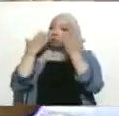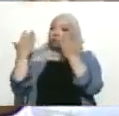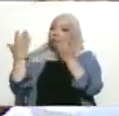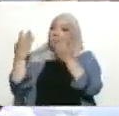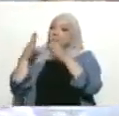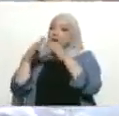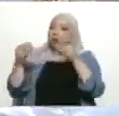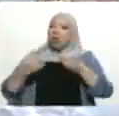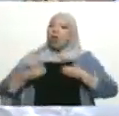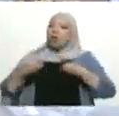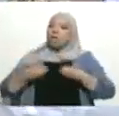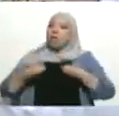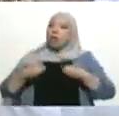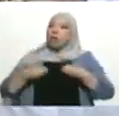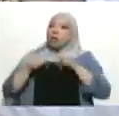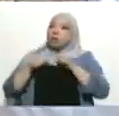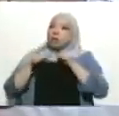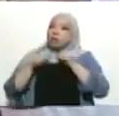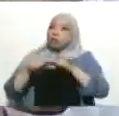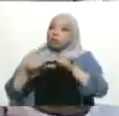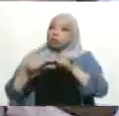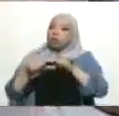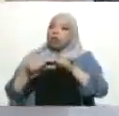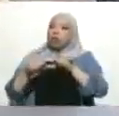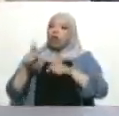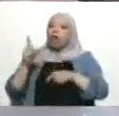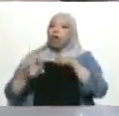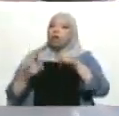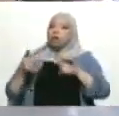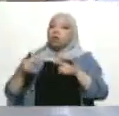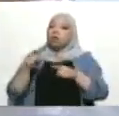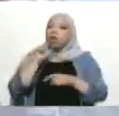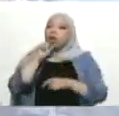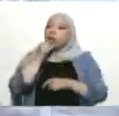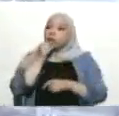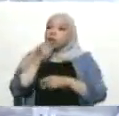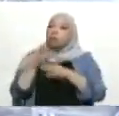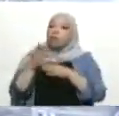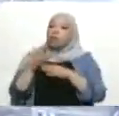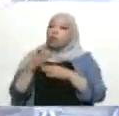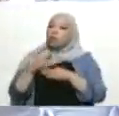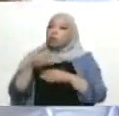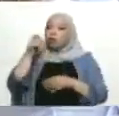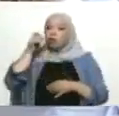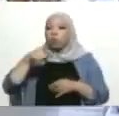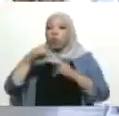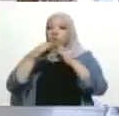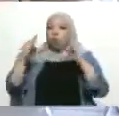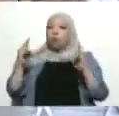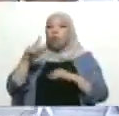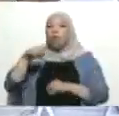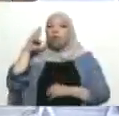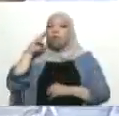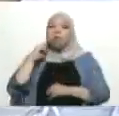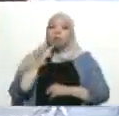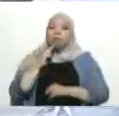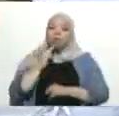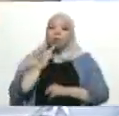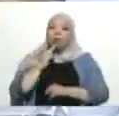toda la vida no claudicó y que a pesar de su edad, ahí estuvo en el puente Simón Bolívar. No